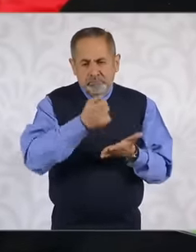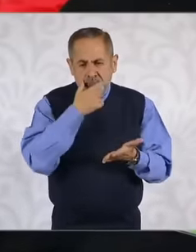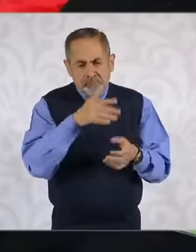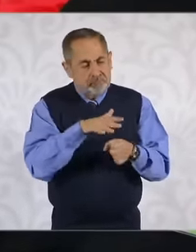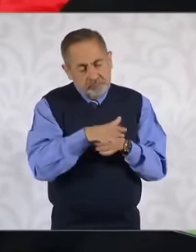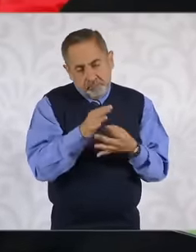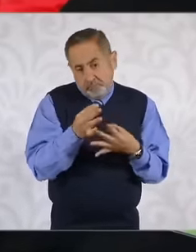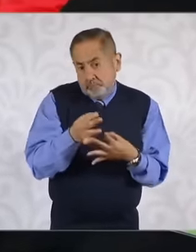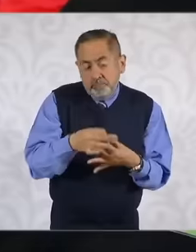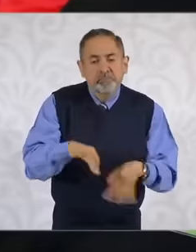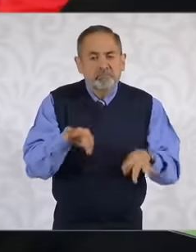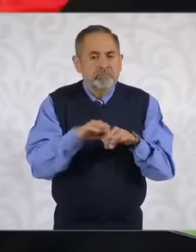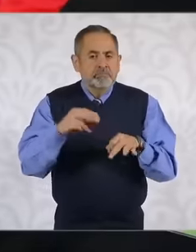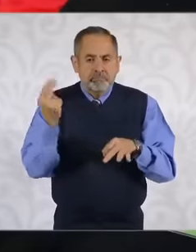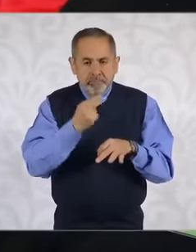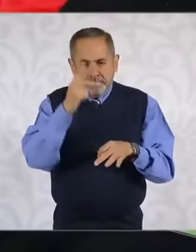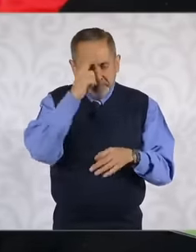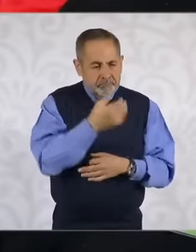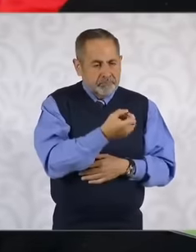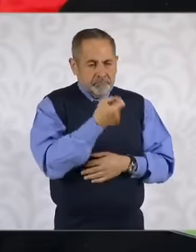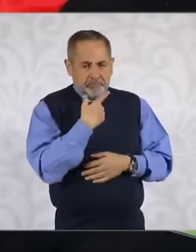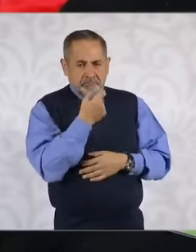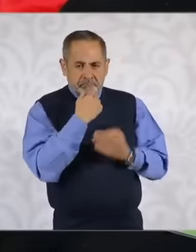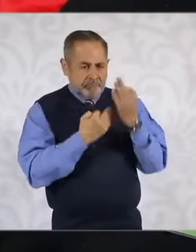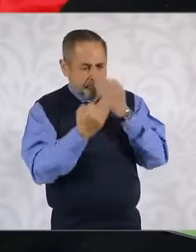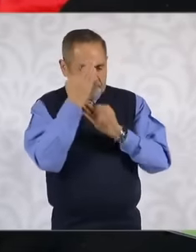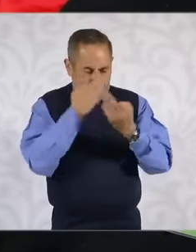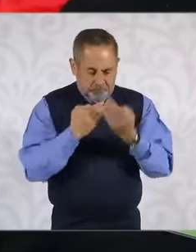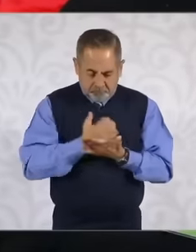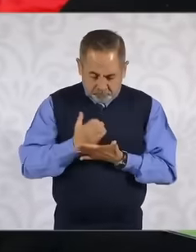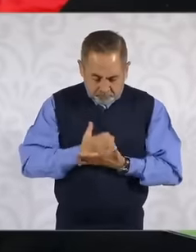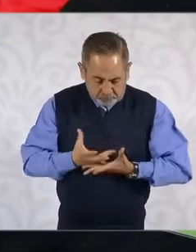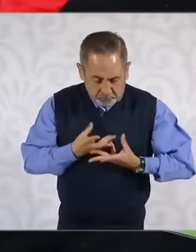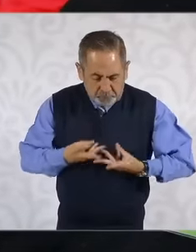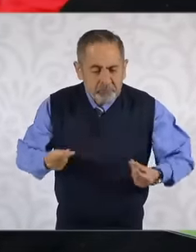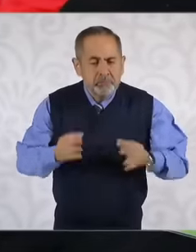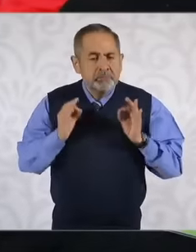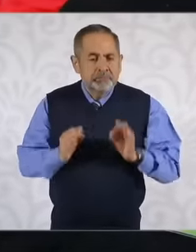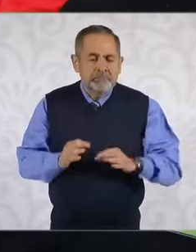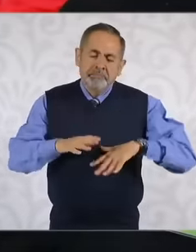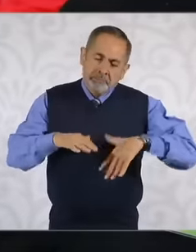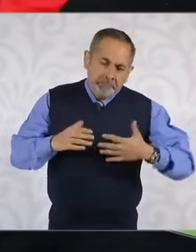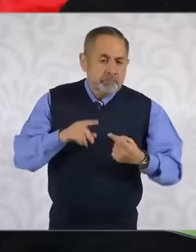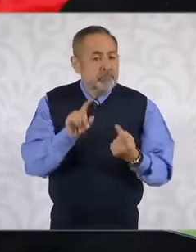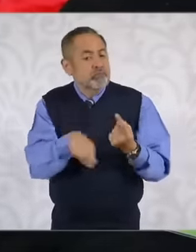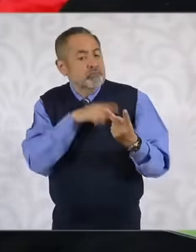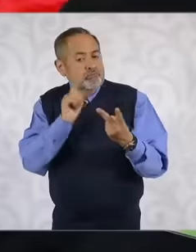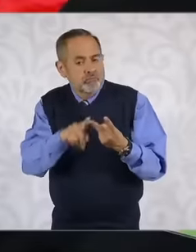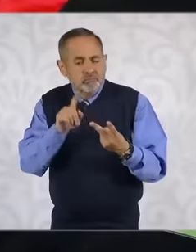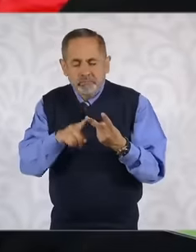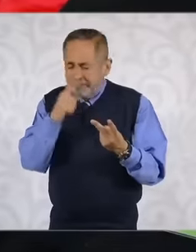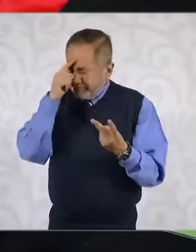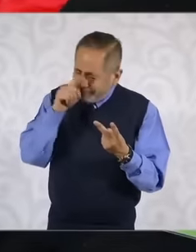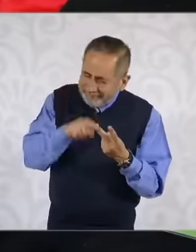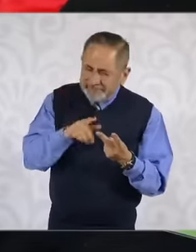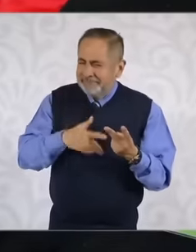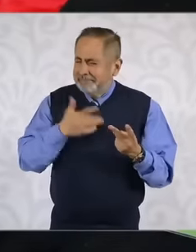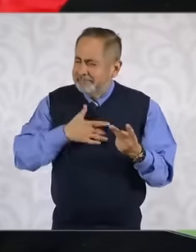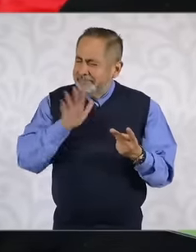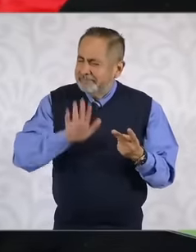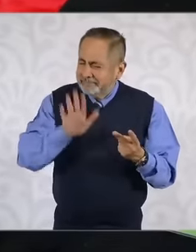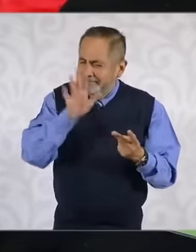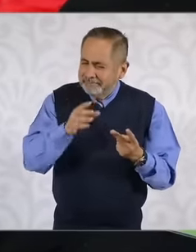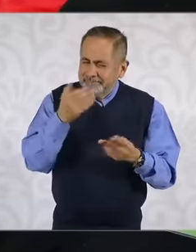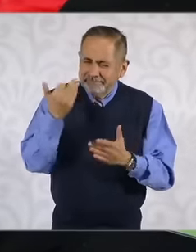pieza clave justamente para el tratamiento de una enfermedad en un paciente, otro punto que creo que se ha dejado un poquito de lado o al menos no se